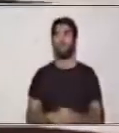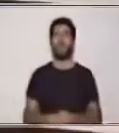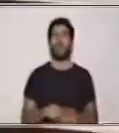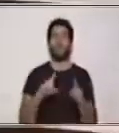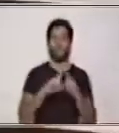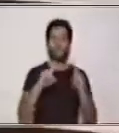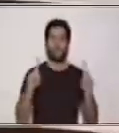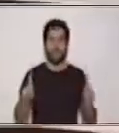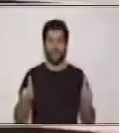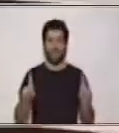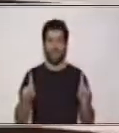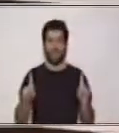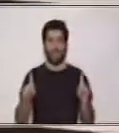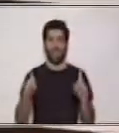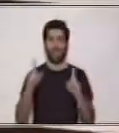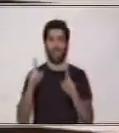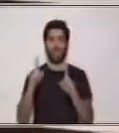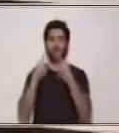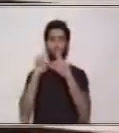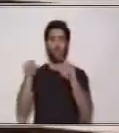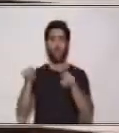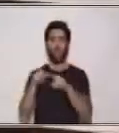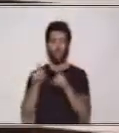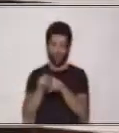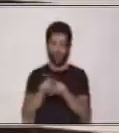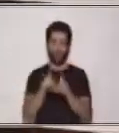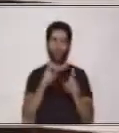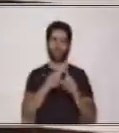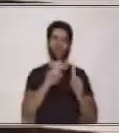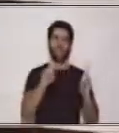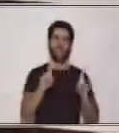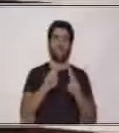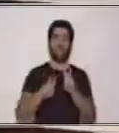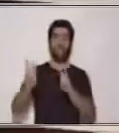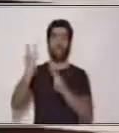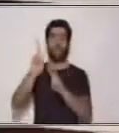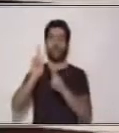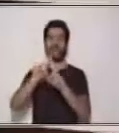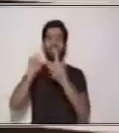a diferencia de cuadrados. La diferencia de